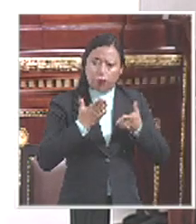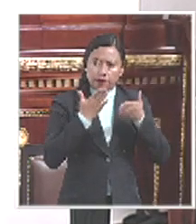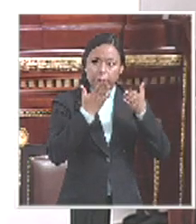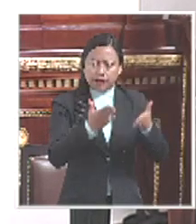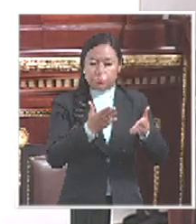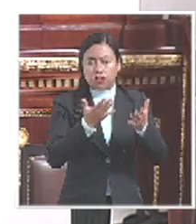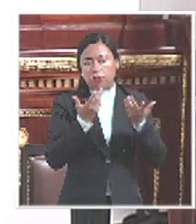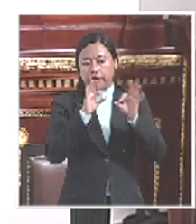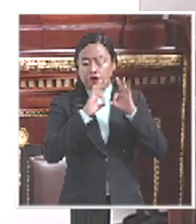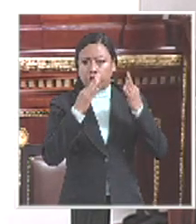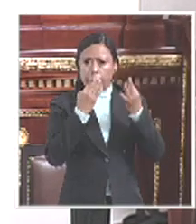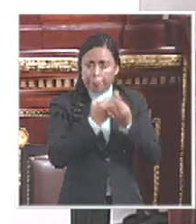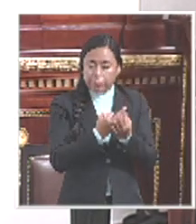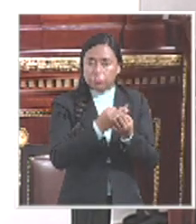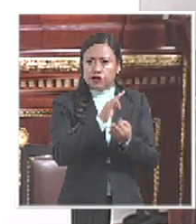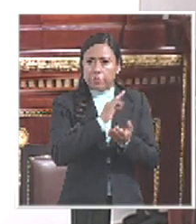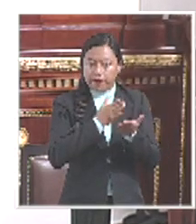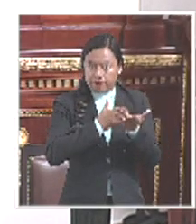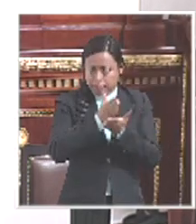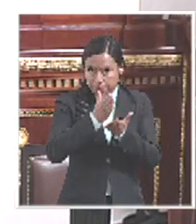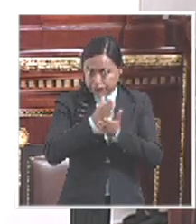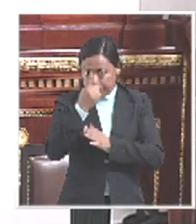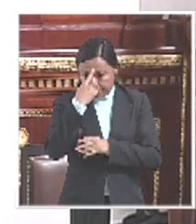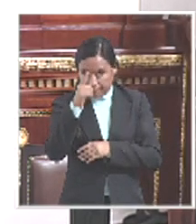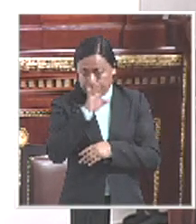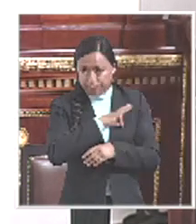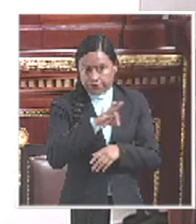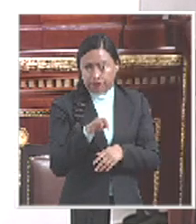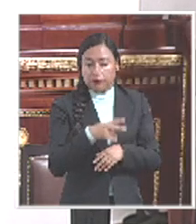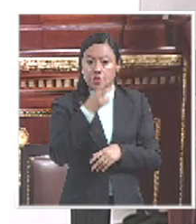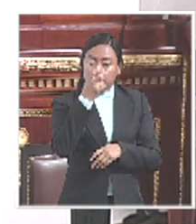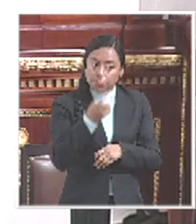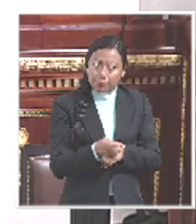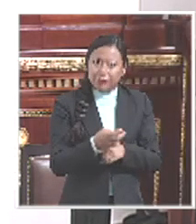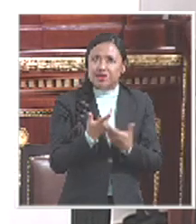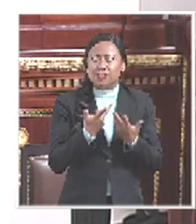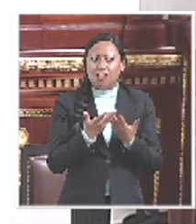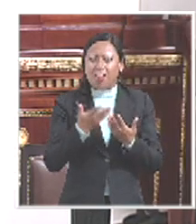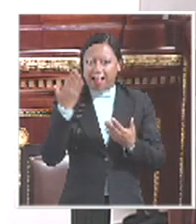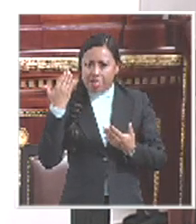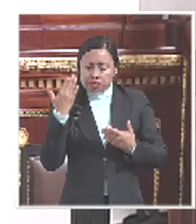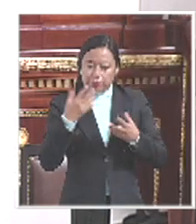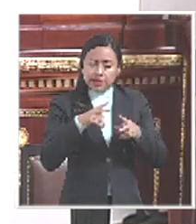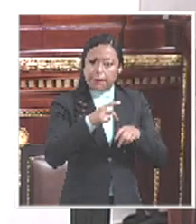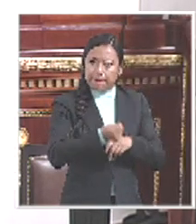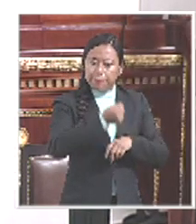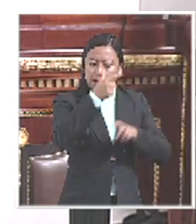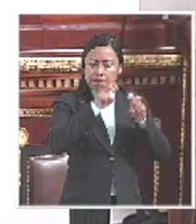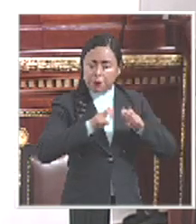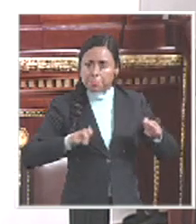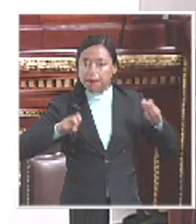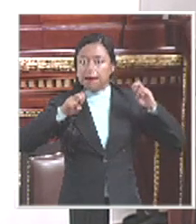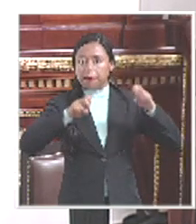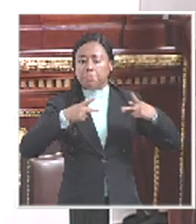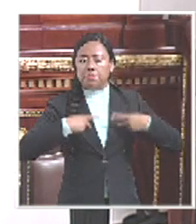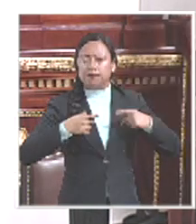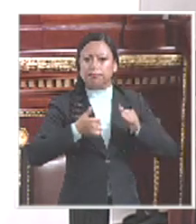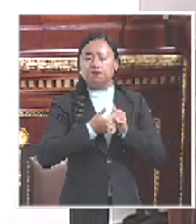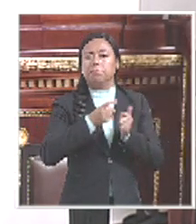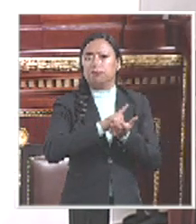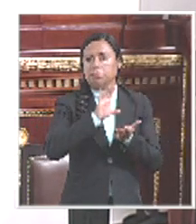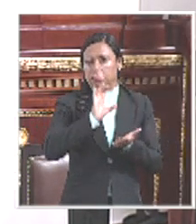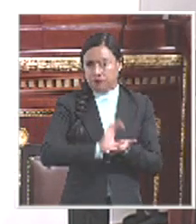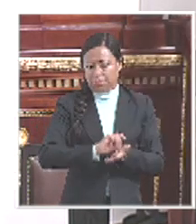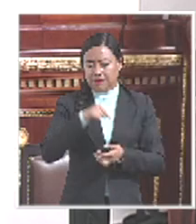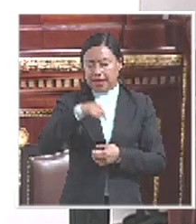formatos accesibles. En este sentido, el primer Parlamento de Personas con Discapacidad, realizado en este recinto en